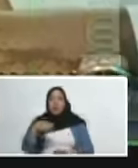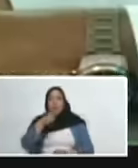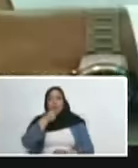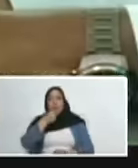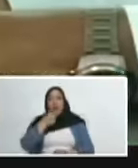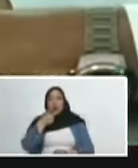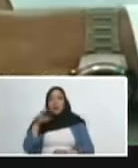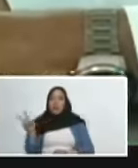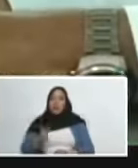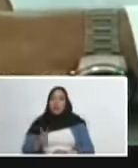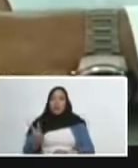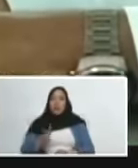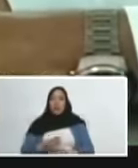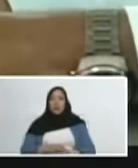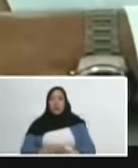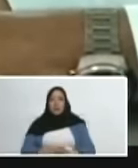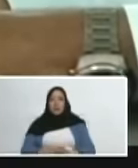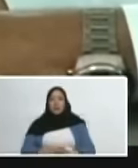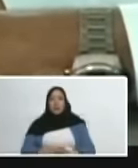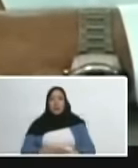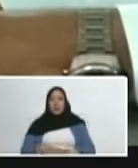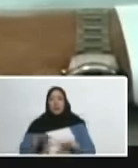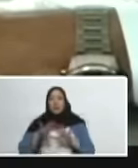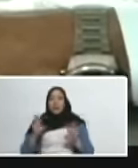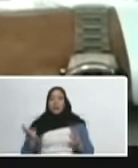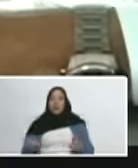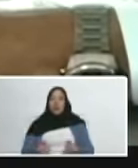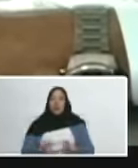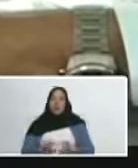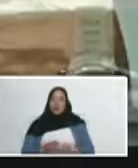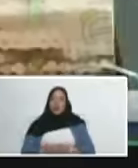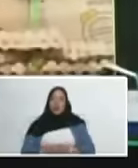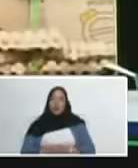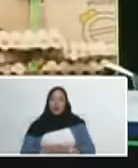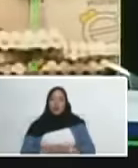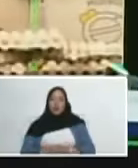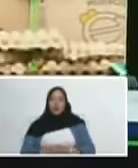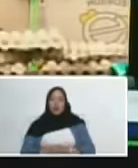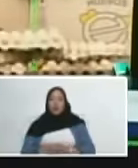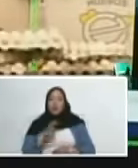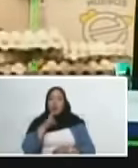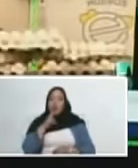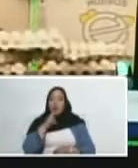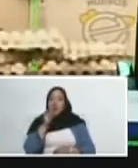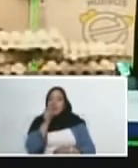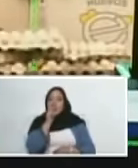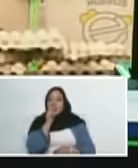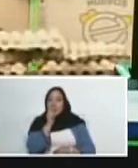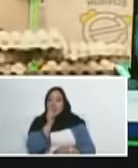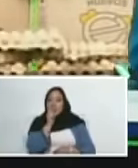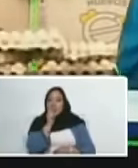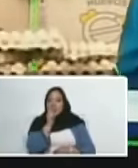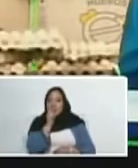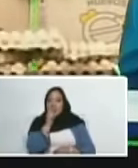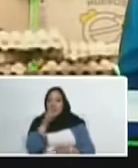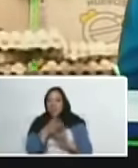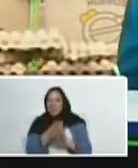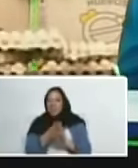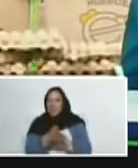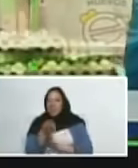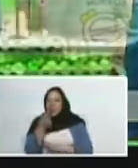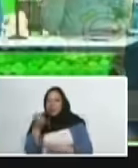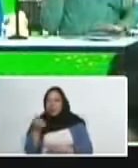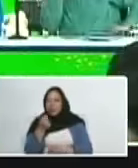de Venezuela, la maravilla del mundo, el oro verde. Muchas gracias,